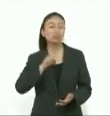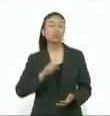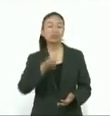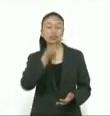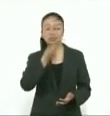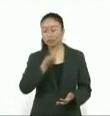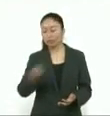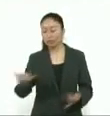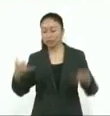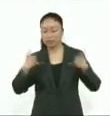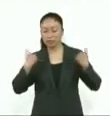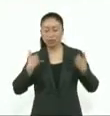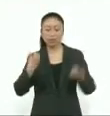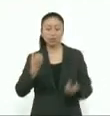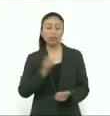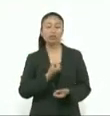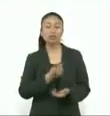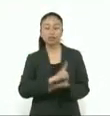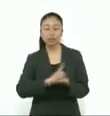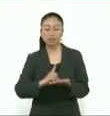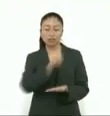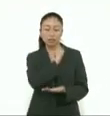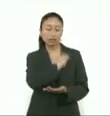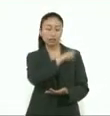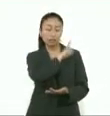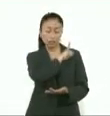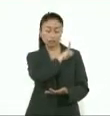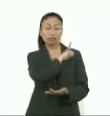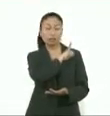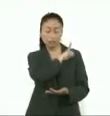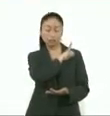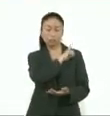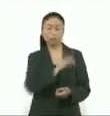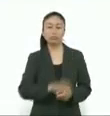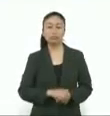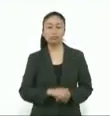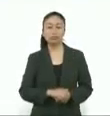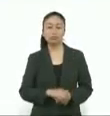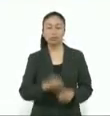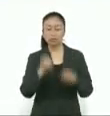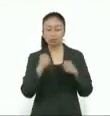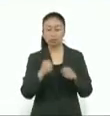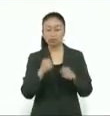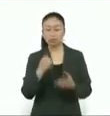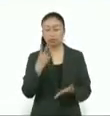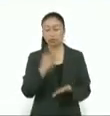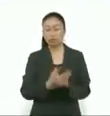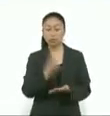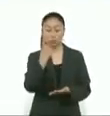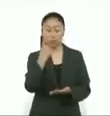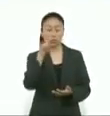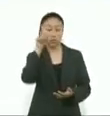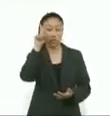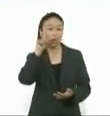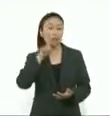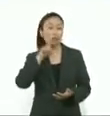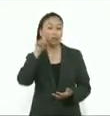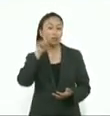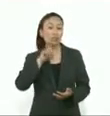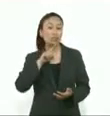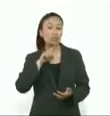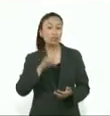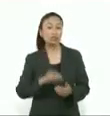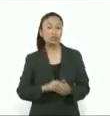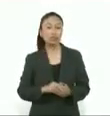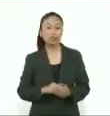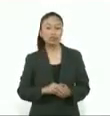niñas, las jóvenes, las adultas. No es la lucha de una mujer que rompió el techo